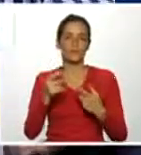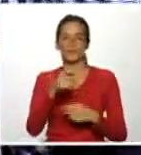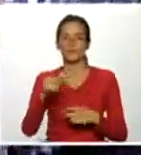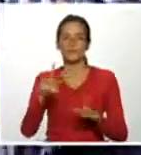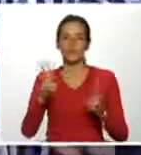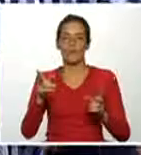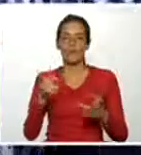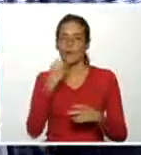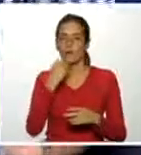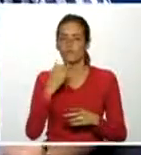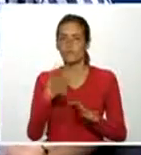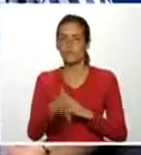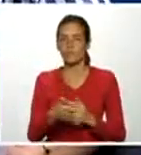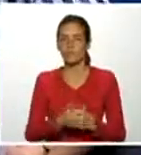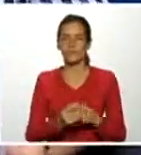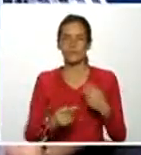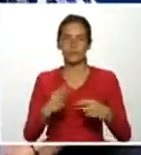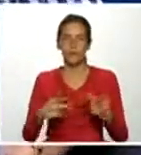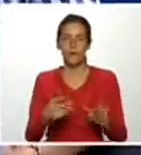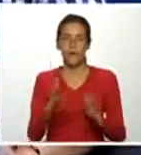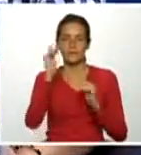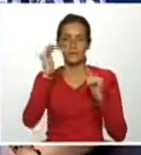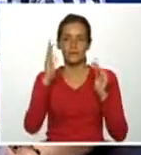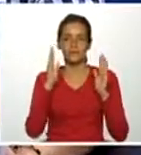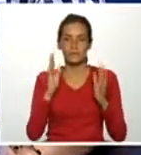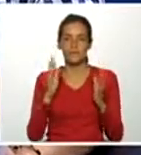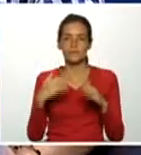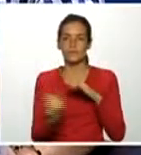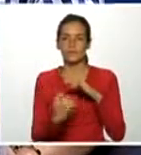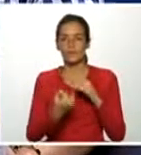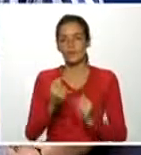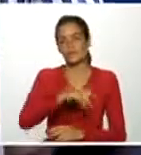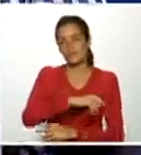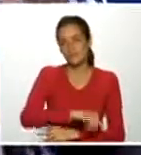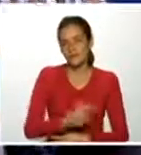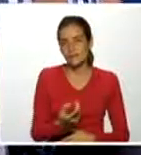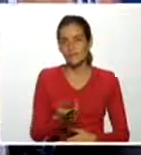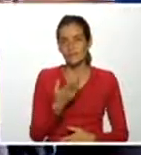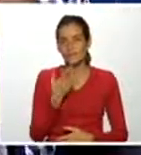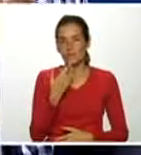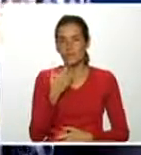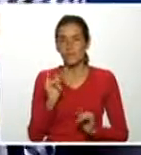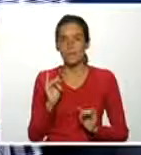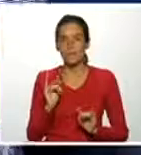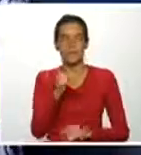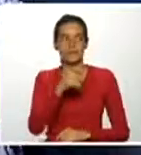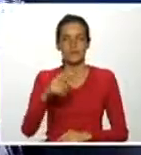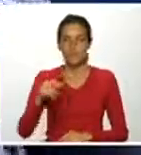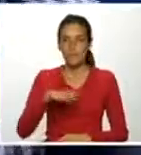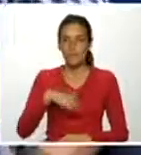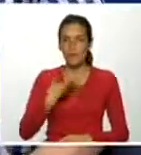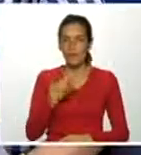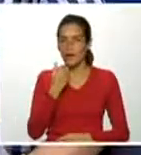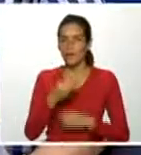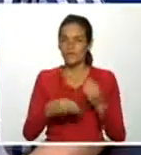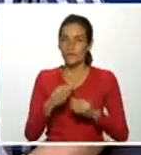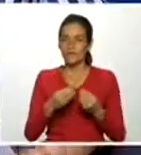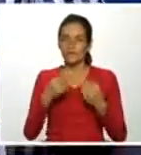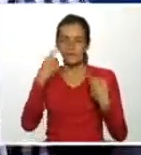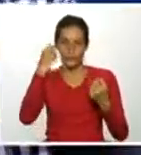relevo, de más unidades productivas, de la atención a las instituciones que lo requieran. Y definitivamente es desde las personas que puedan acometer esas